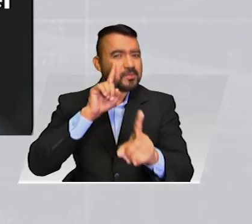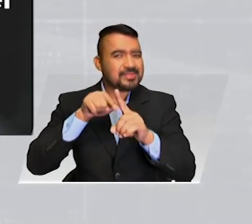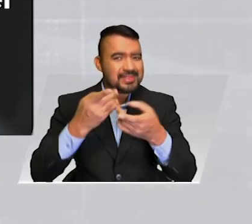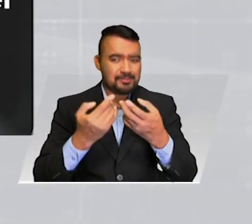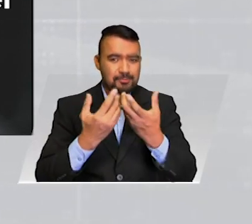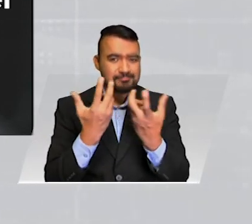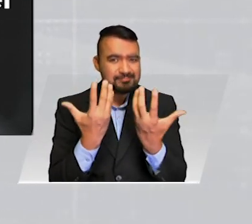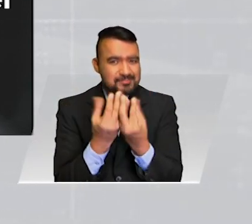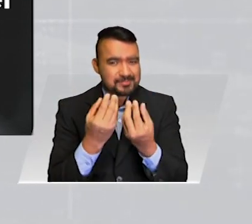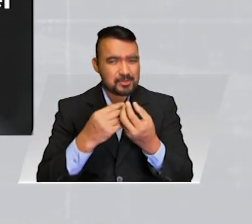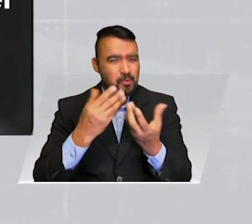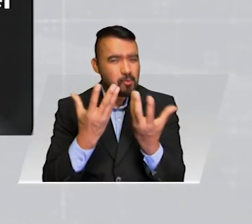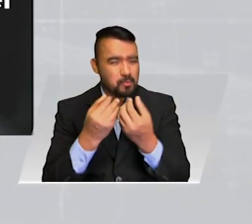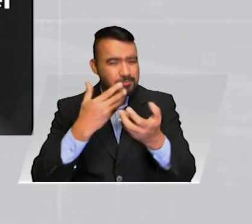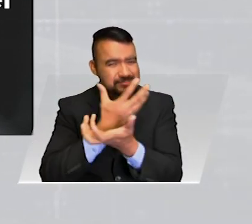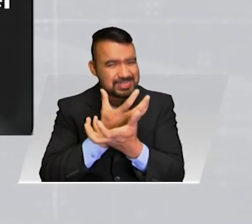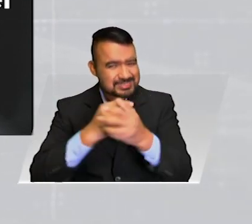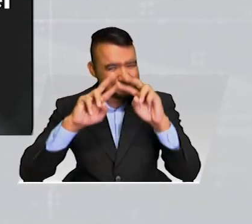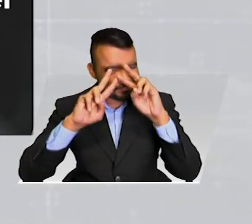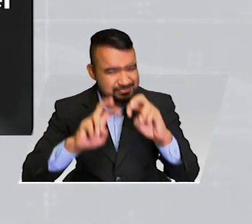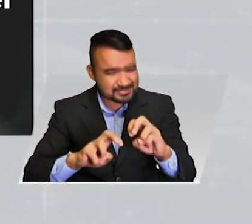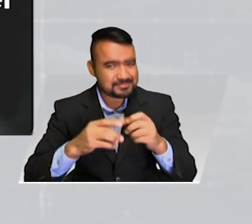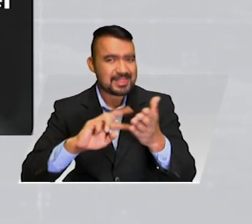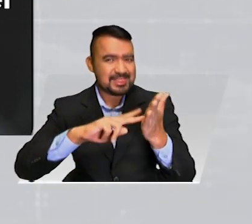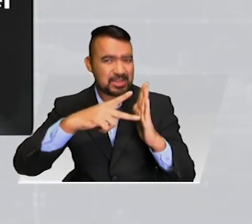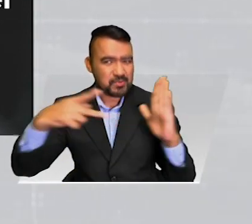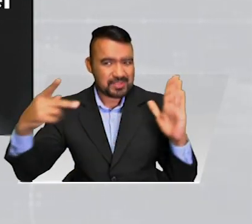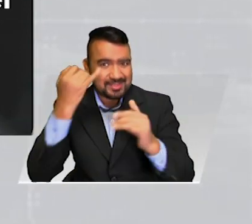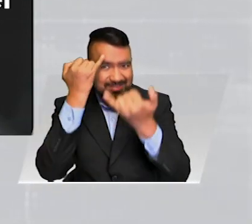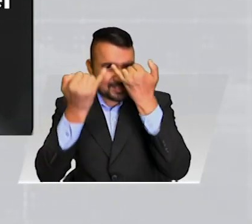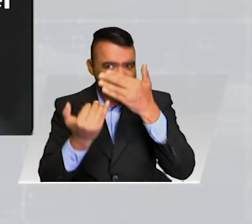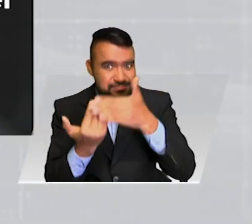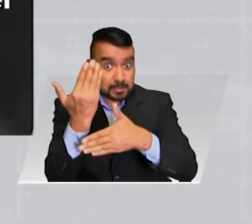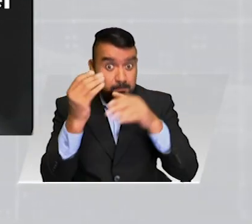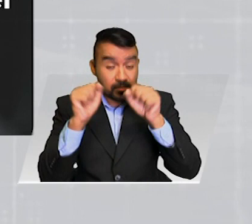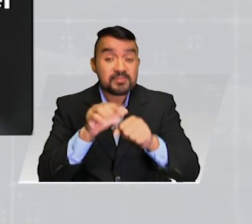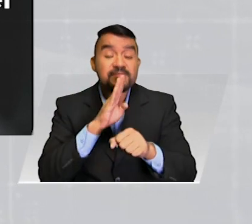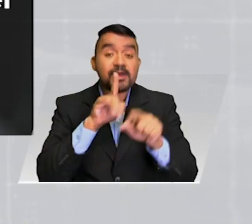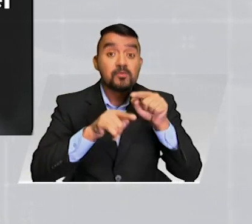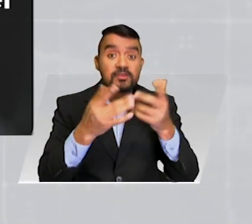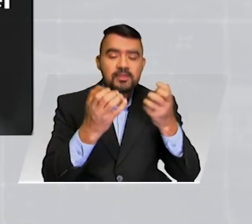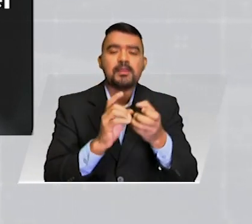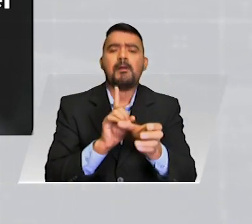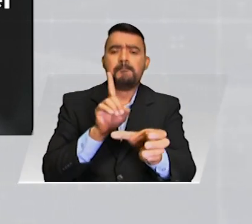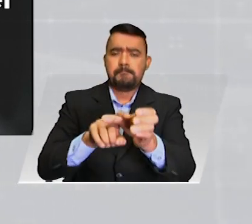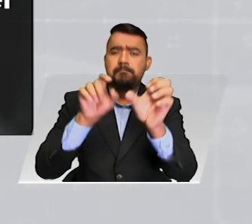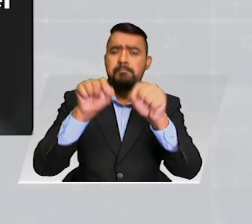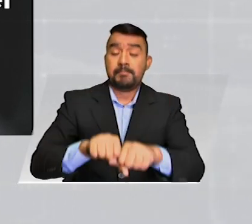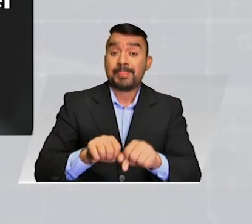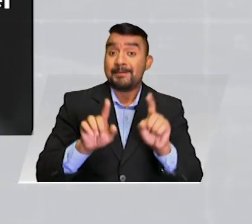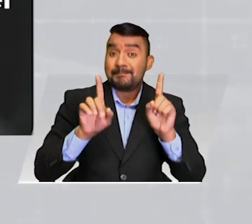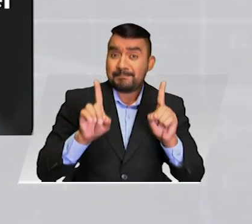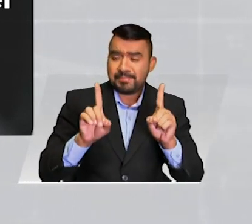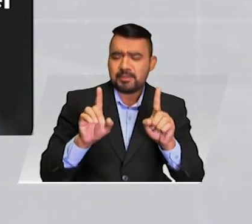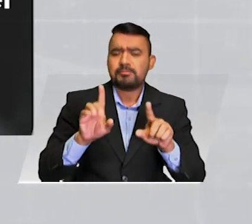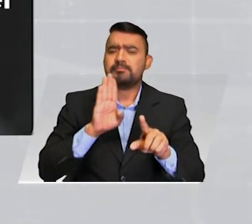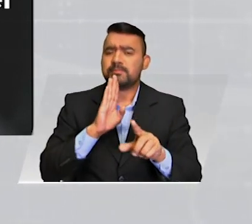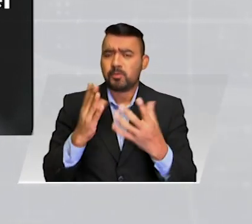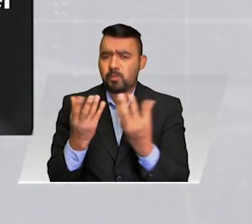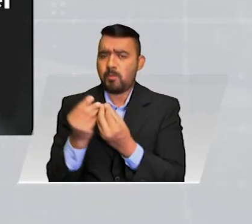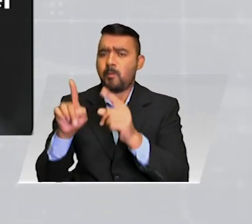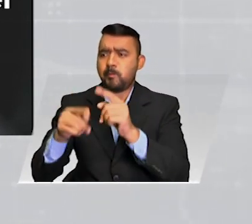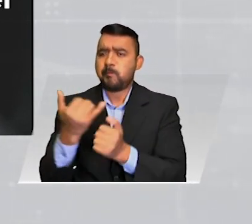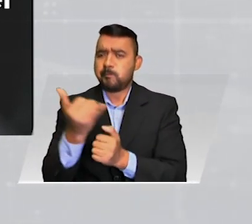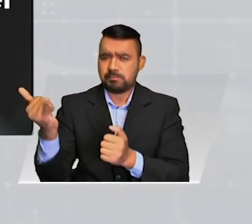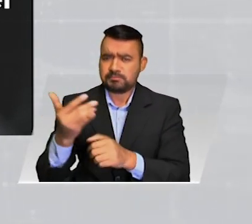medellín de conformidad con la ley que lo reglamente no obstante se garantizará la continuidad de las funciones y competencias que residen